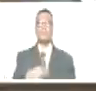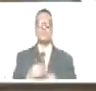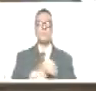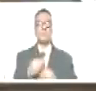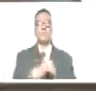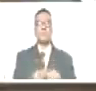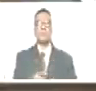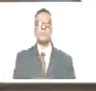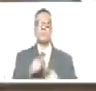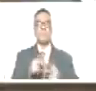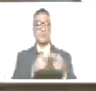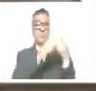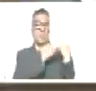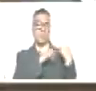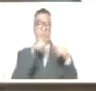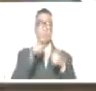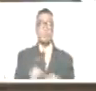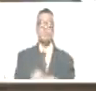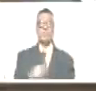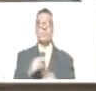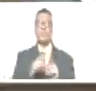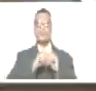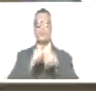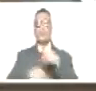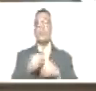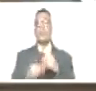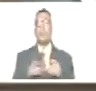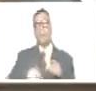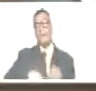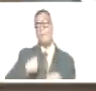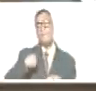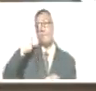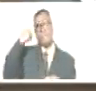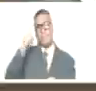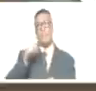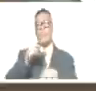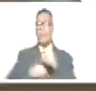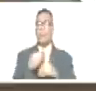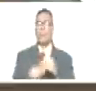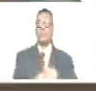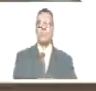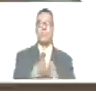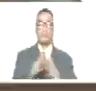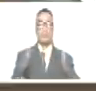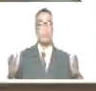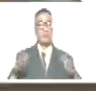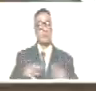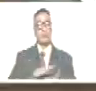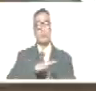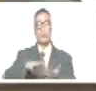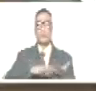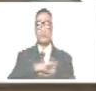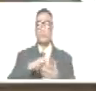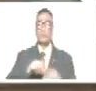las responsabilidades asignadas, podrían estar incurso en graves hechos de corrupción